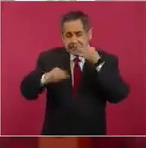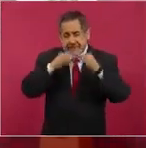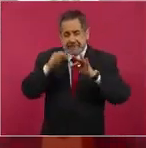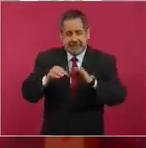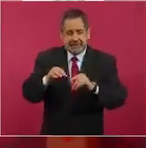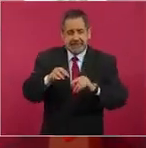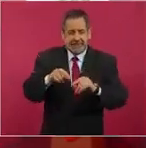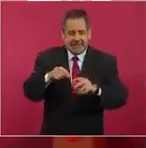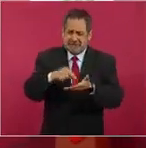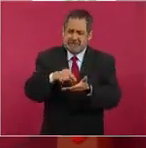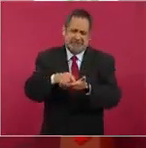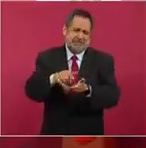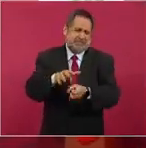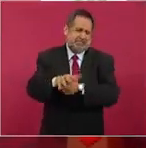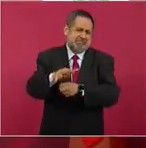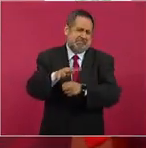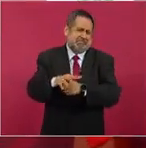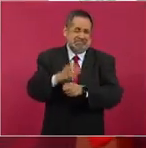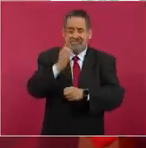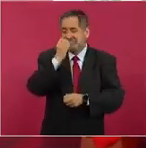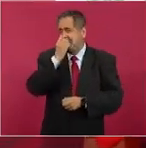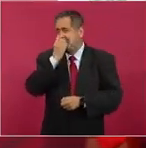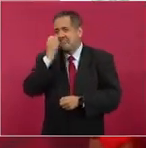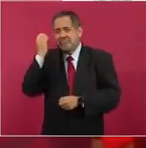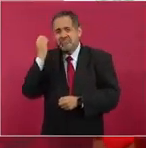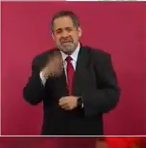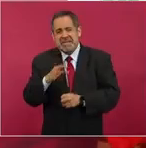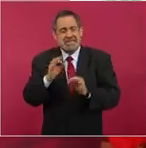es algo extraordinario.